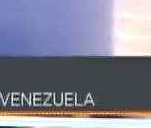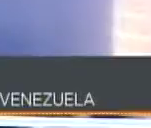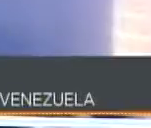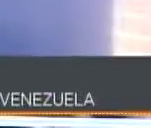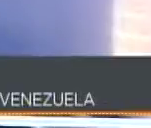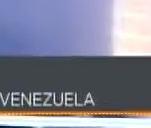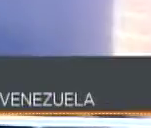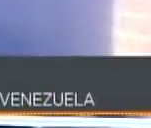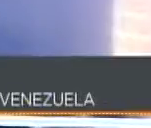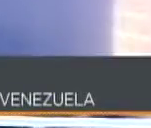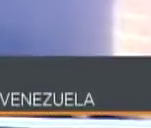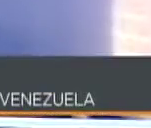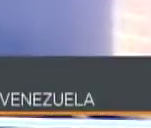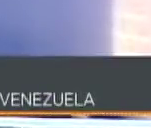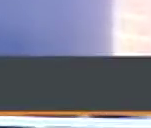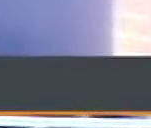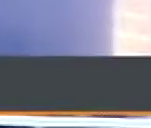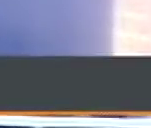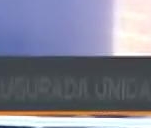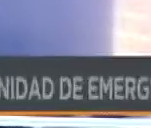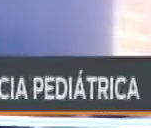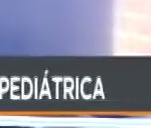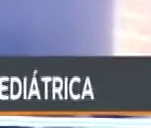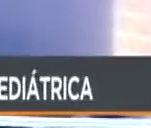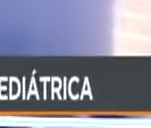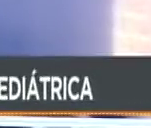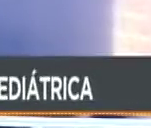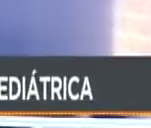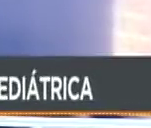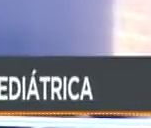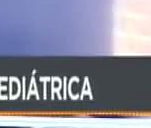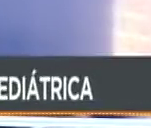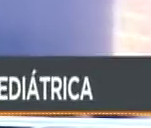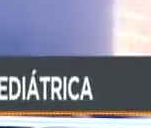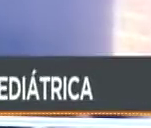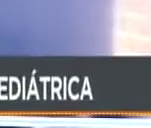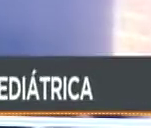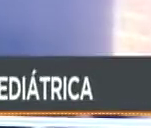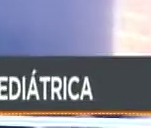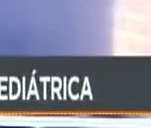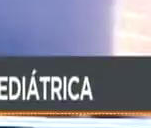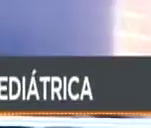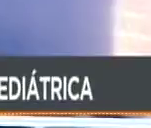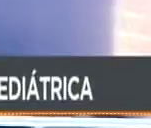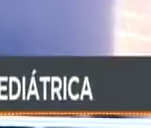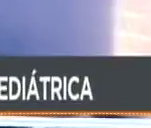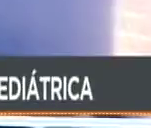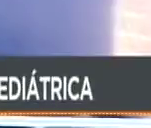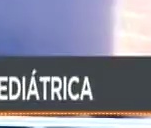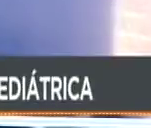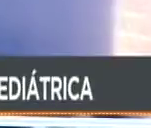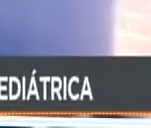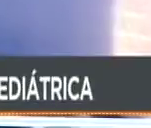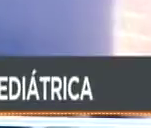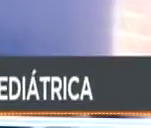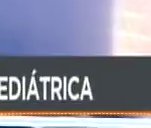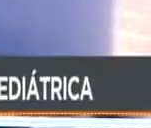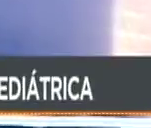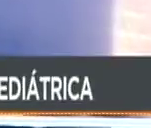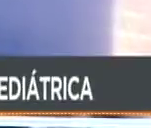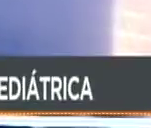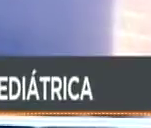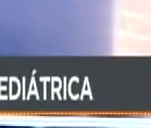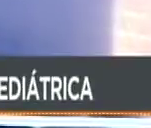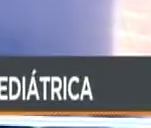La Guaira, del Caribe. Muy emocionado de estar aquí frente al mar Caribe, siempre. Este mar de La Guaira que le trae tantos recuerdos a